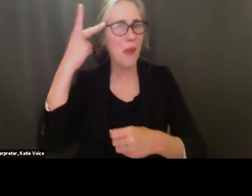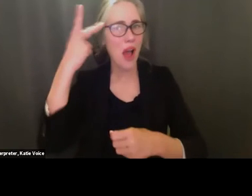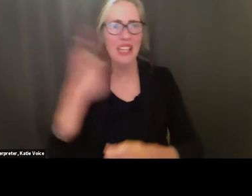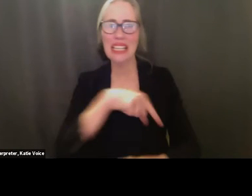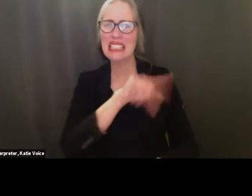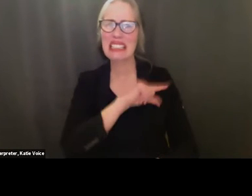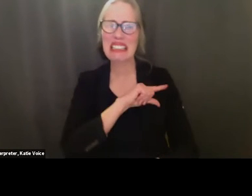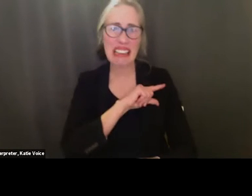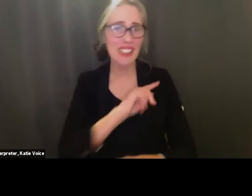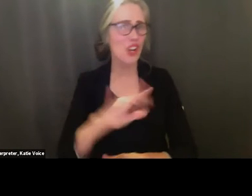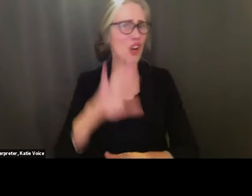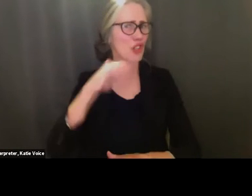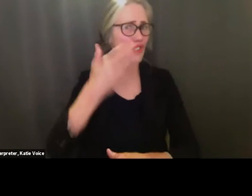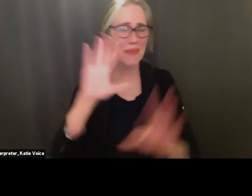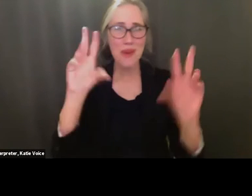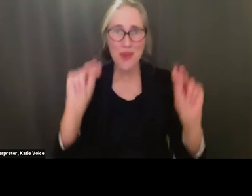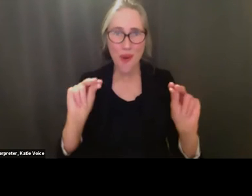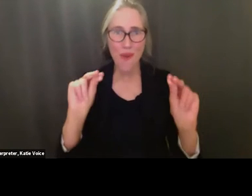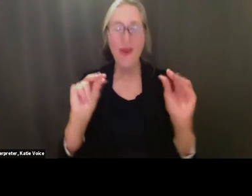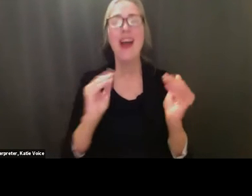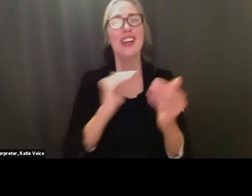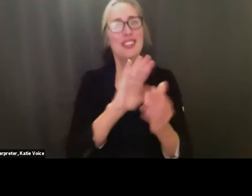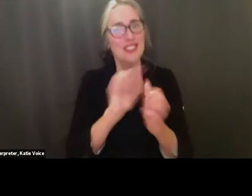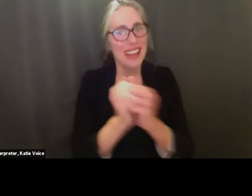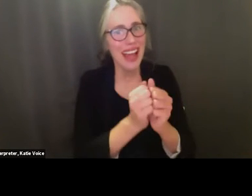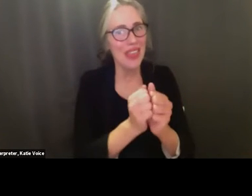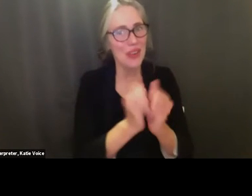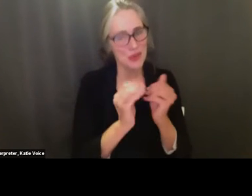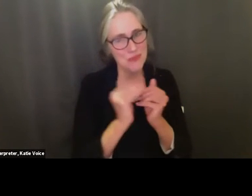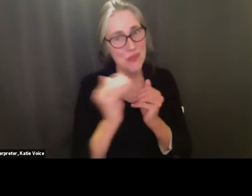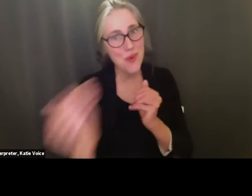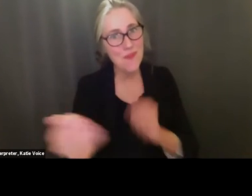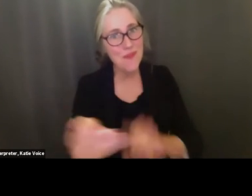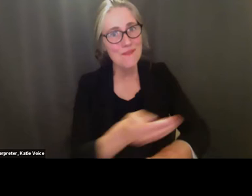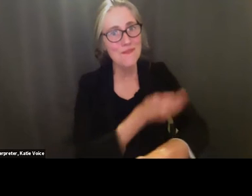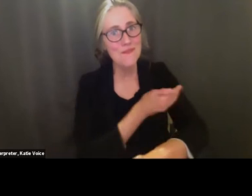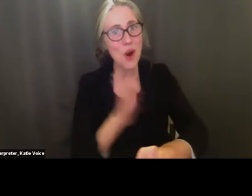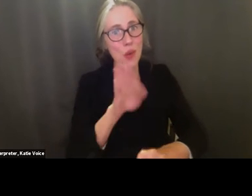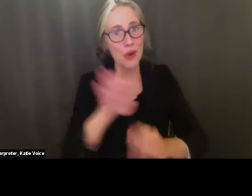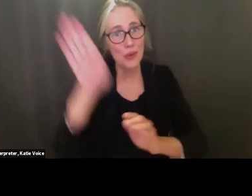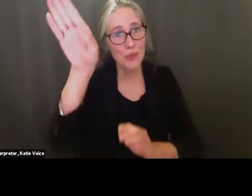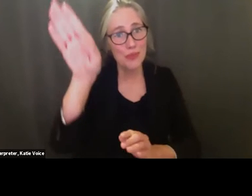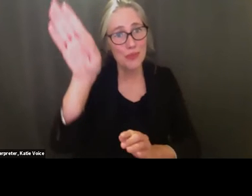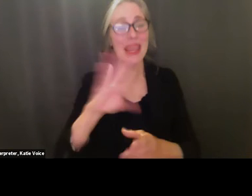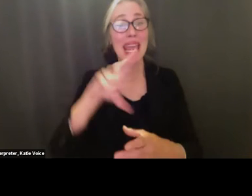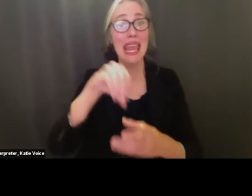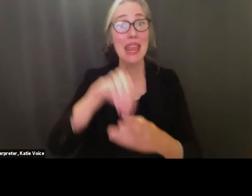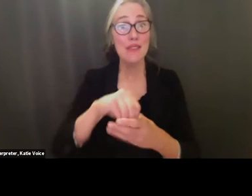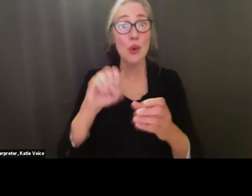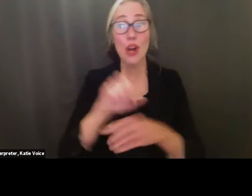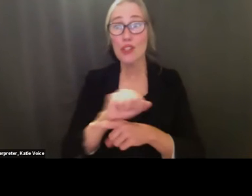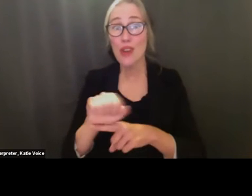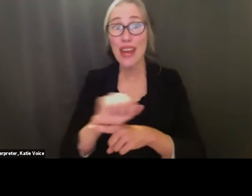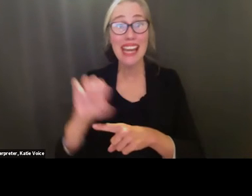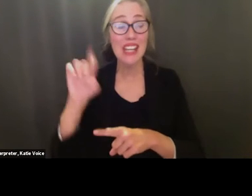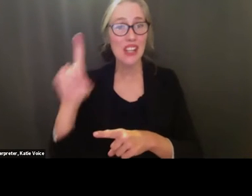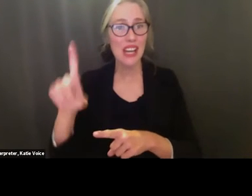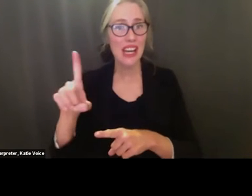se trata de avergonzar a alguien o de hablar de política para nada, sino que se trata de unir a la